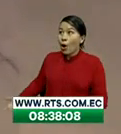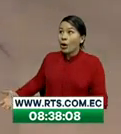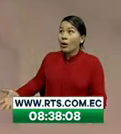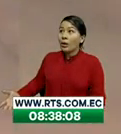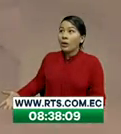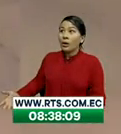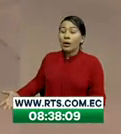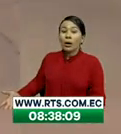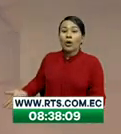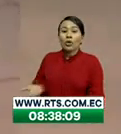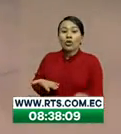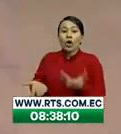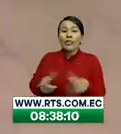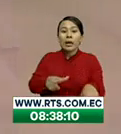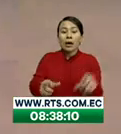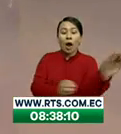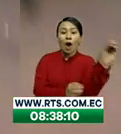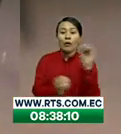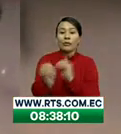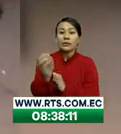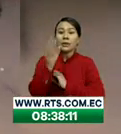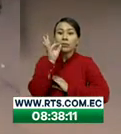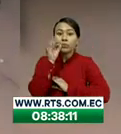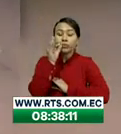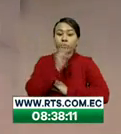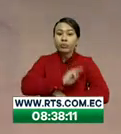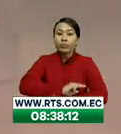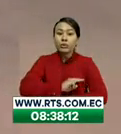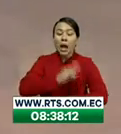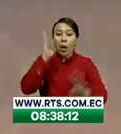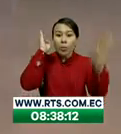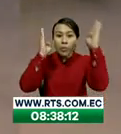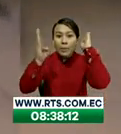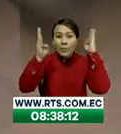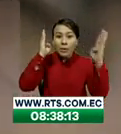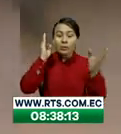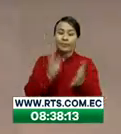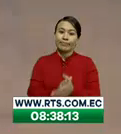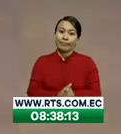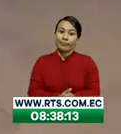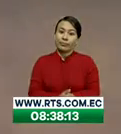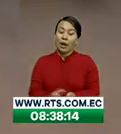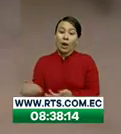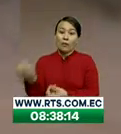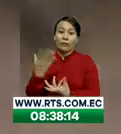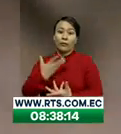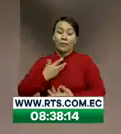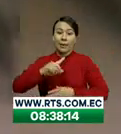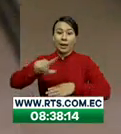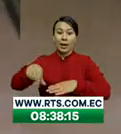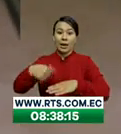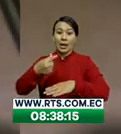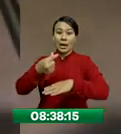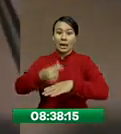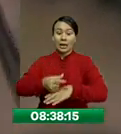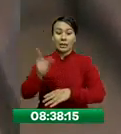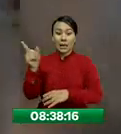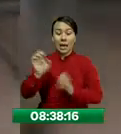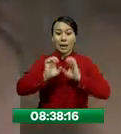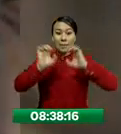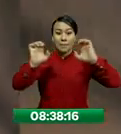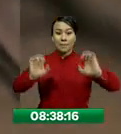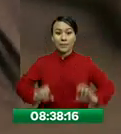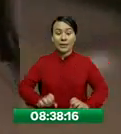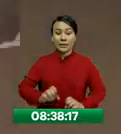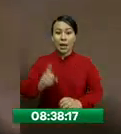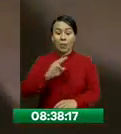Esto ocurrió en el destacamento de la Agencia de Tránsito en Babahoyo. Aquí, según indicó Daniel Garófalo, gerente de la empresa pública